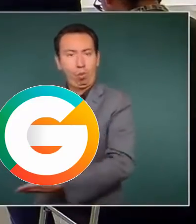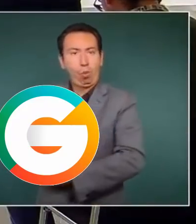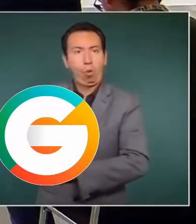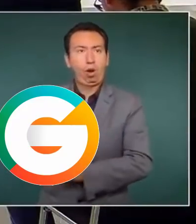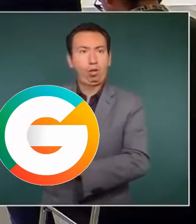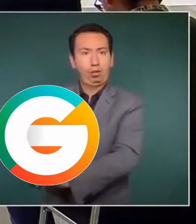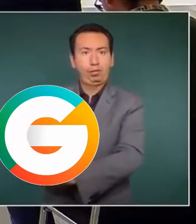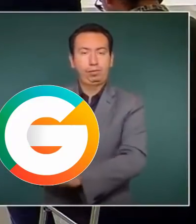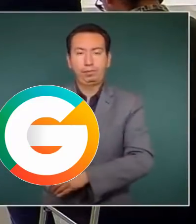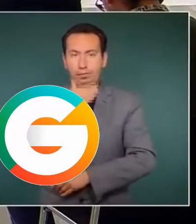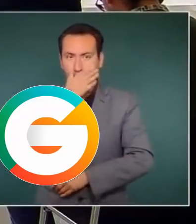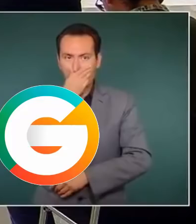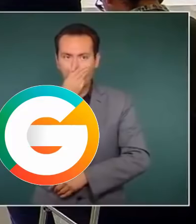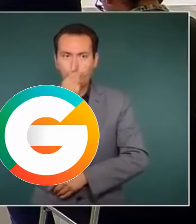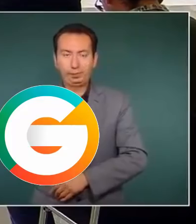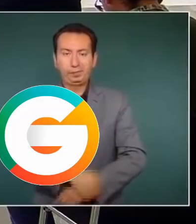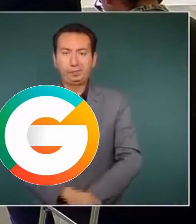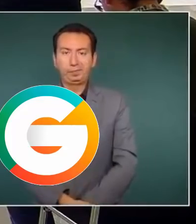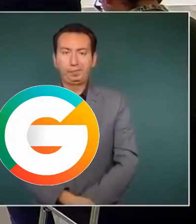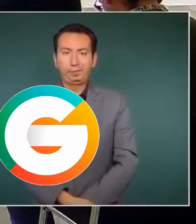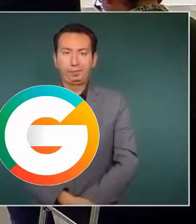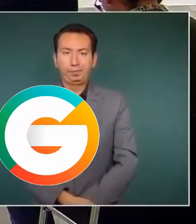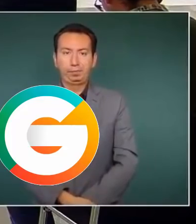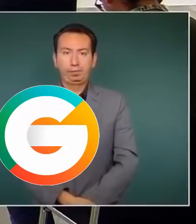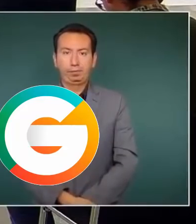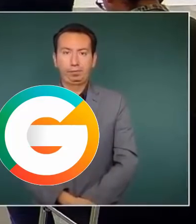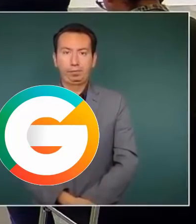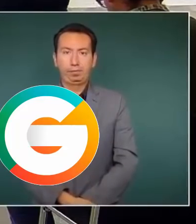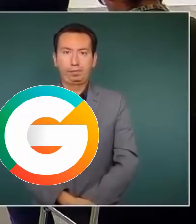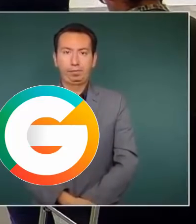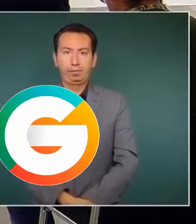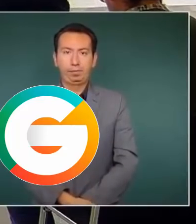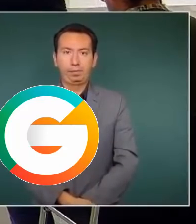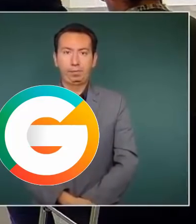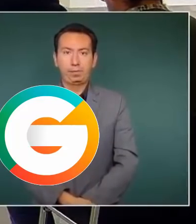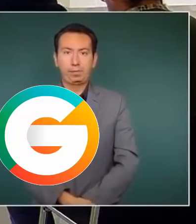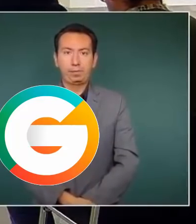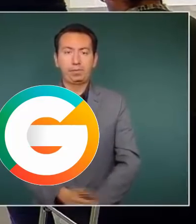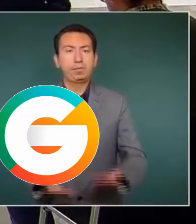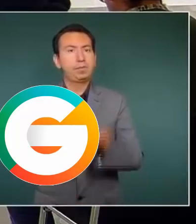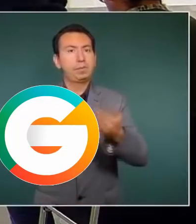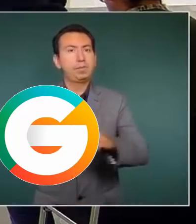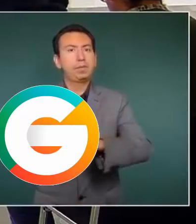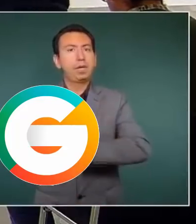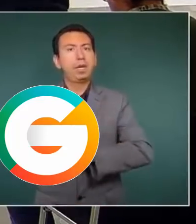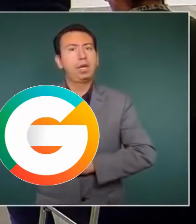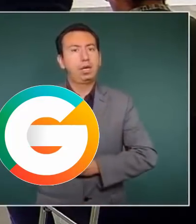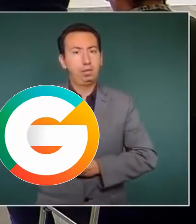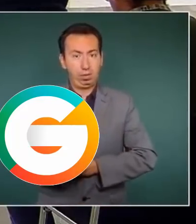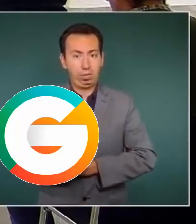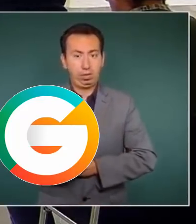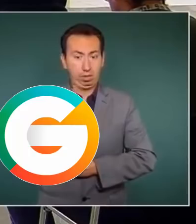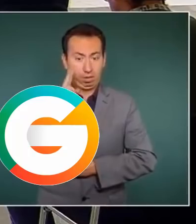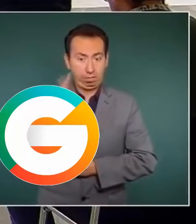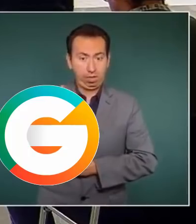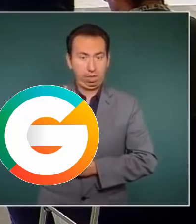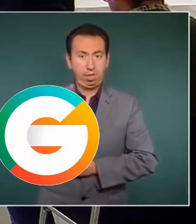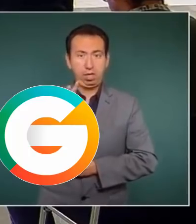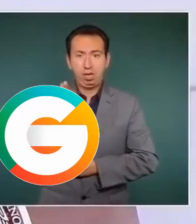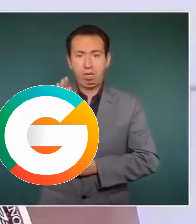La que sigue, por favor. En cuanto a recursos que llegan al Estado, aquí podemos ver en el